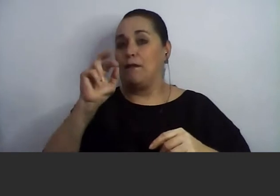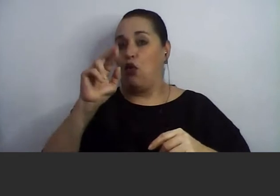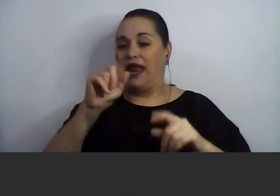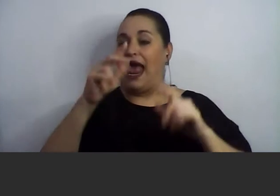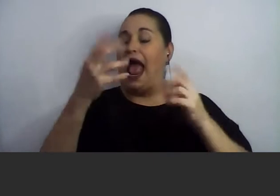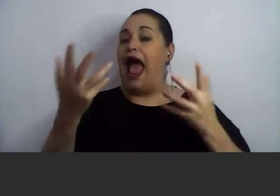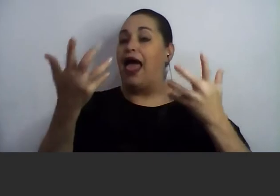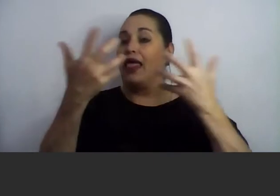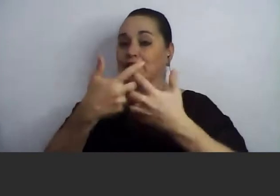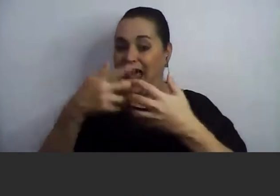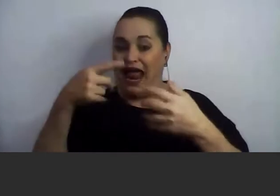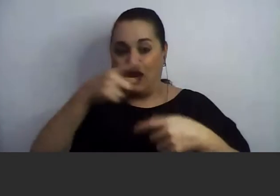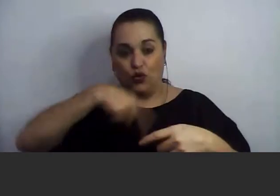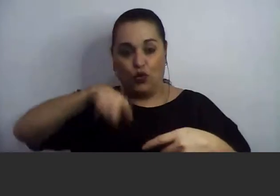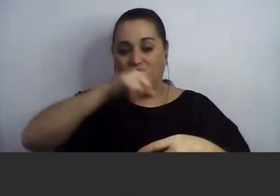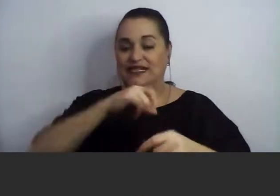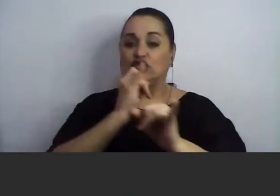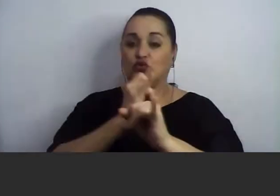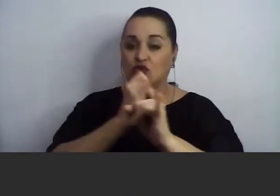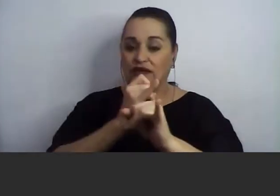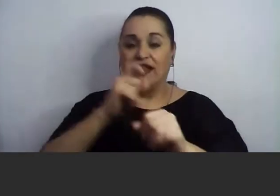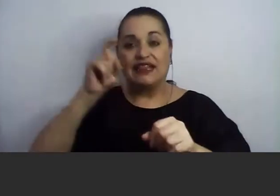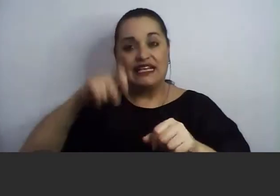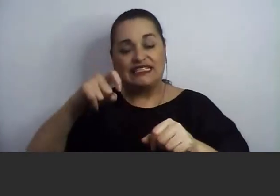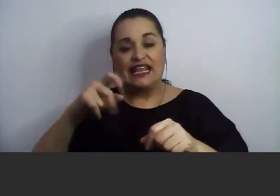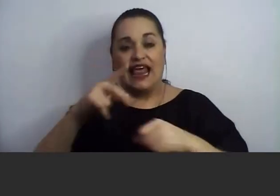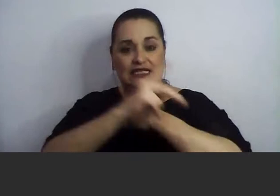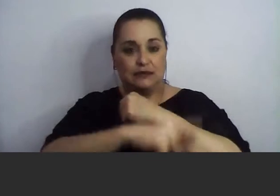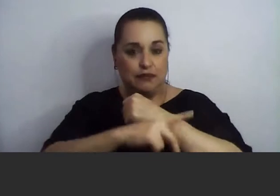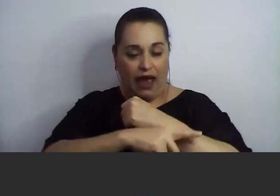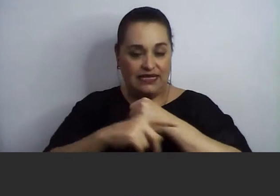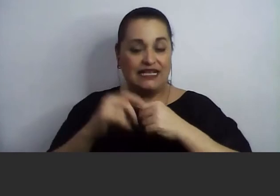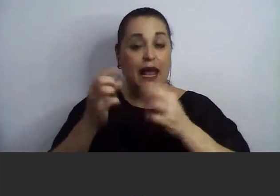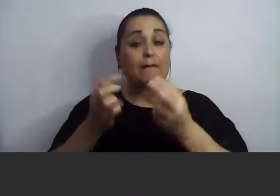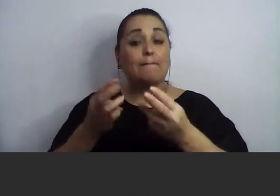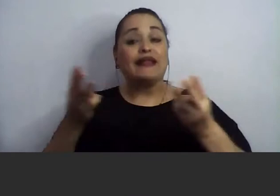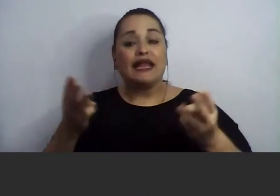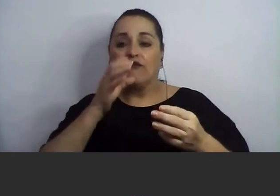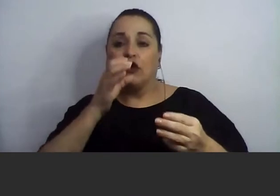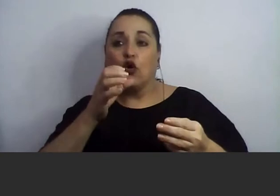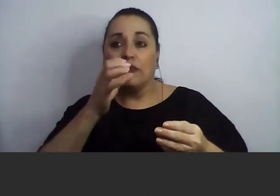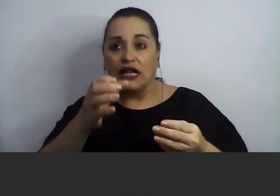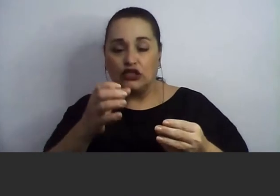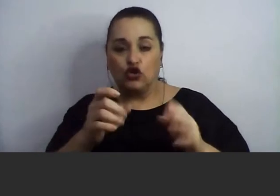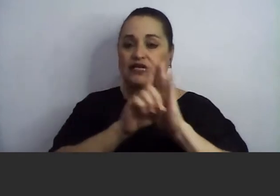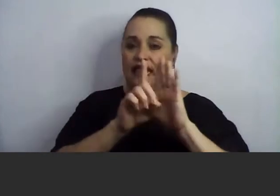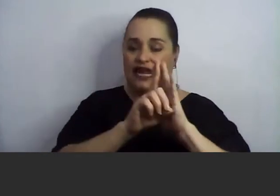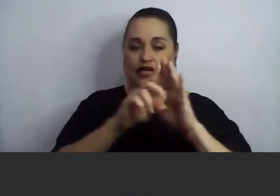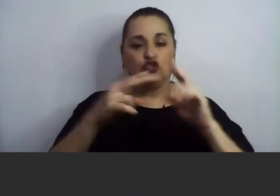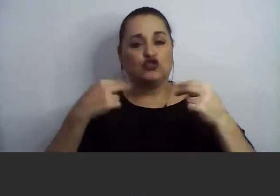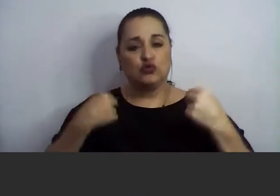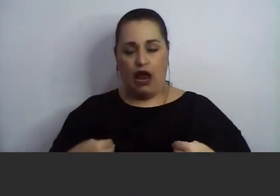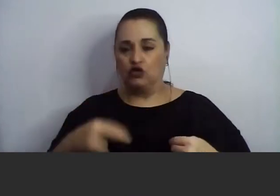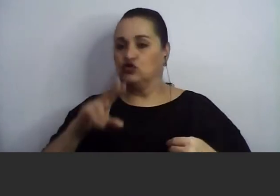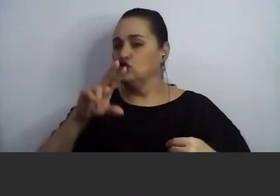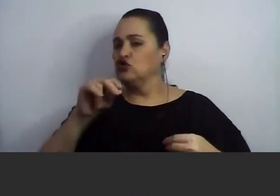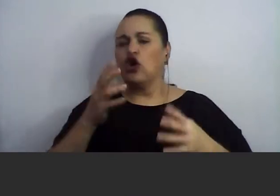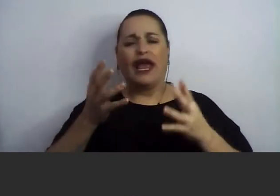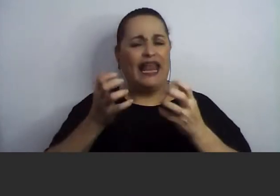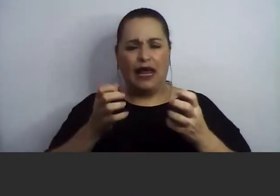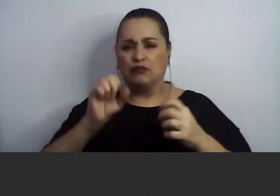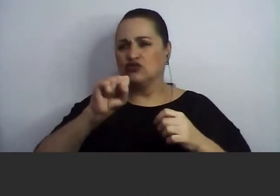institucionalidad y a las necesidades del país, por lo menos en materia de recomendaciones de derechos humanos. No queremos que el